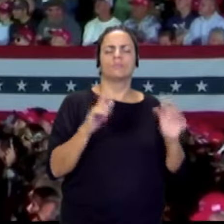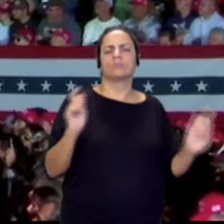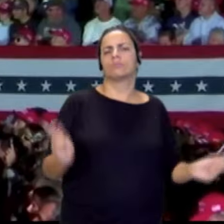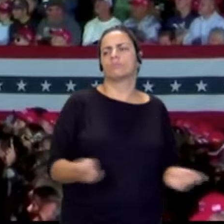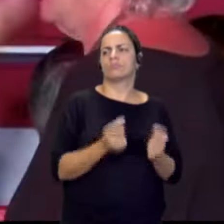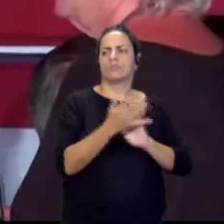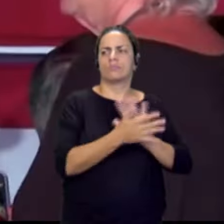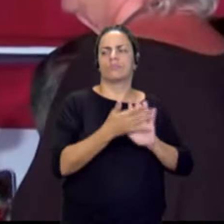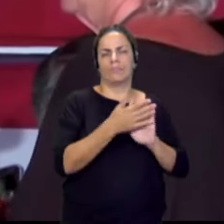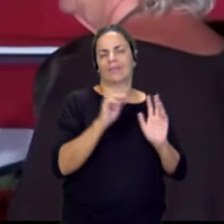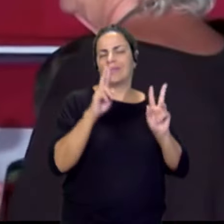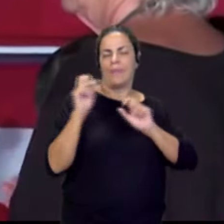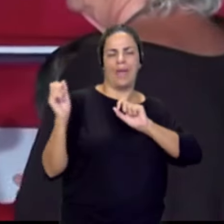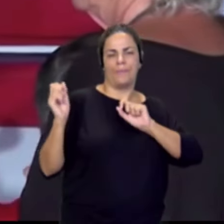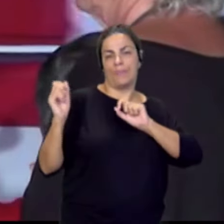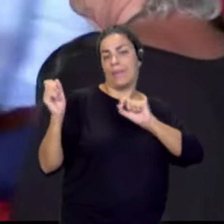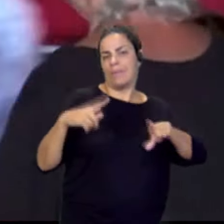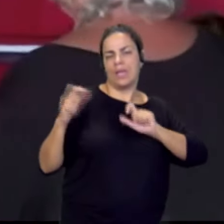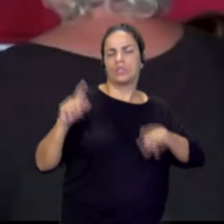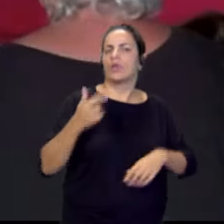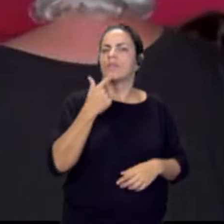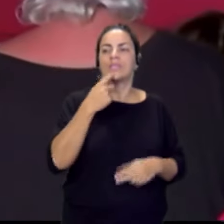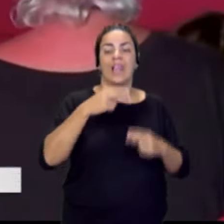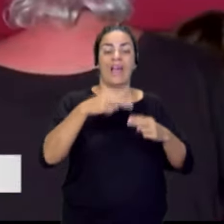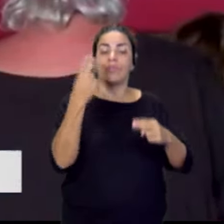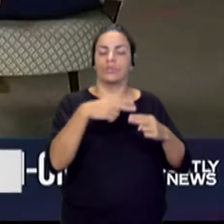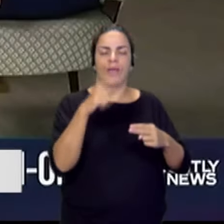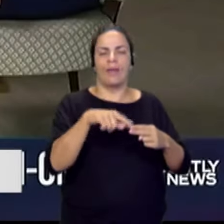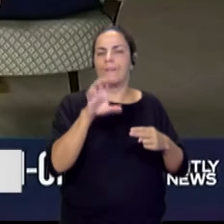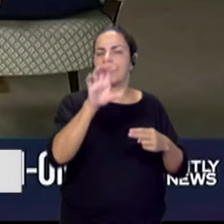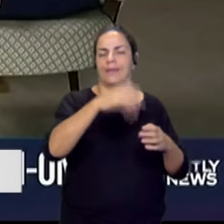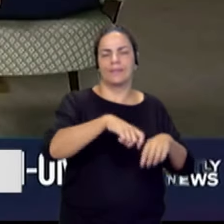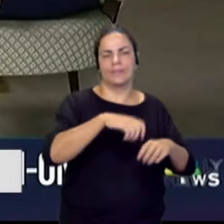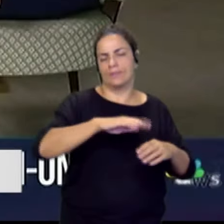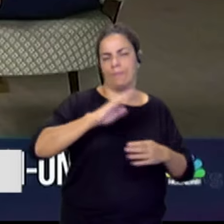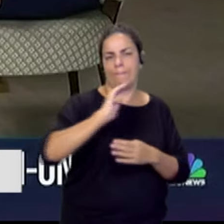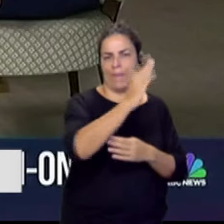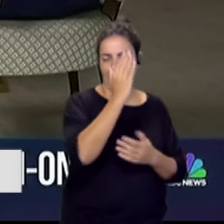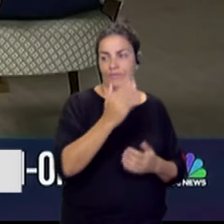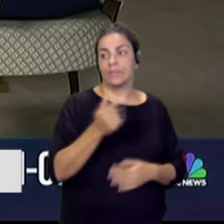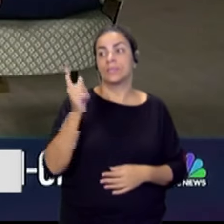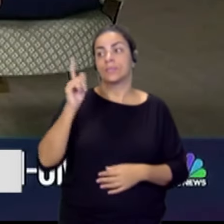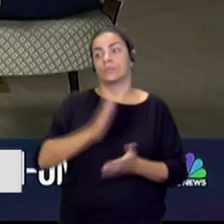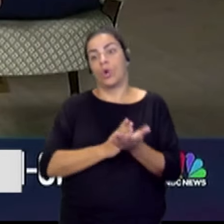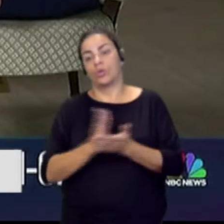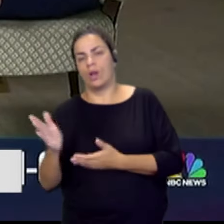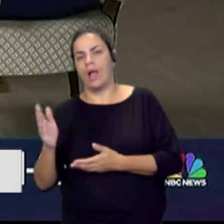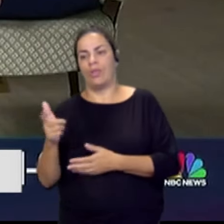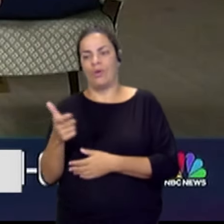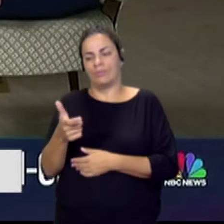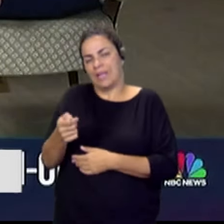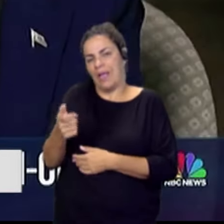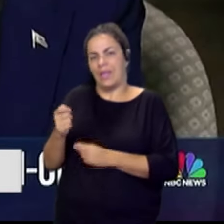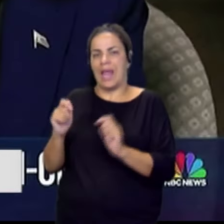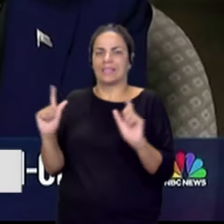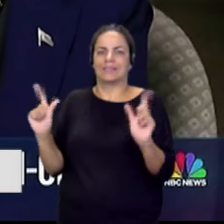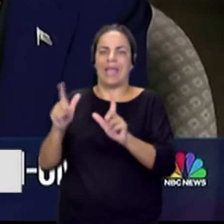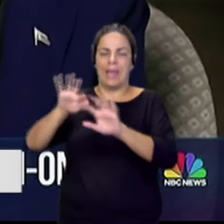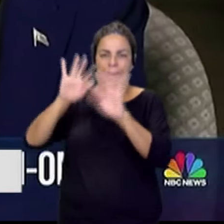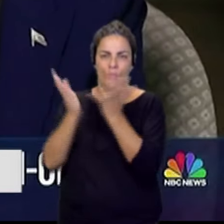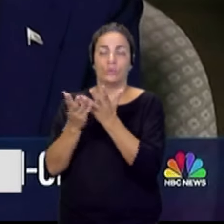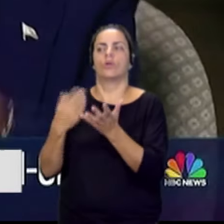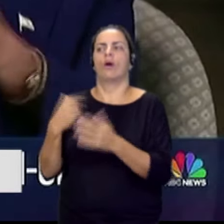inmigración y dijo que la frontera está destruyendo el país. Por otro lado, la cadena de televisión Telemundo emitió una